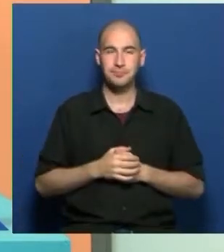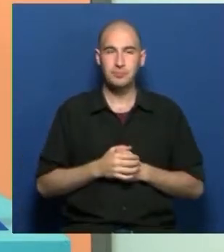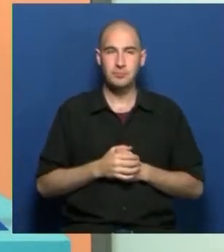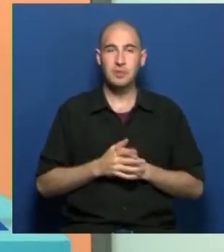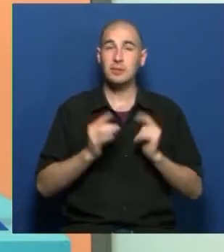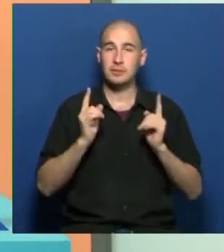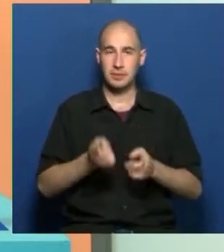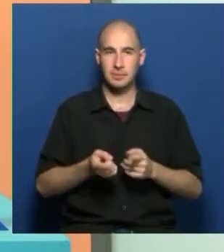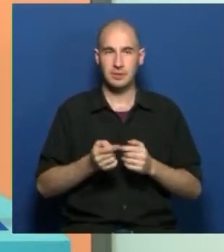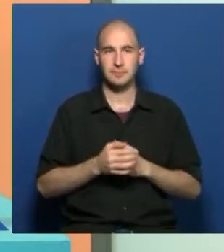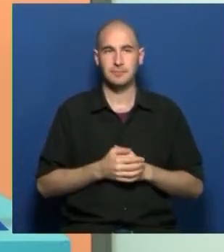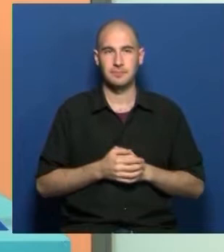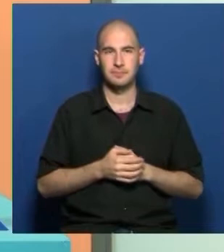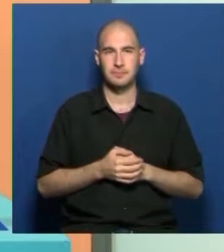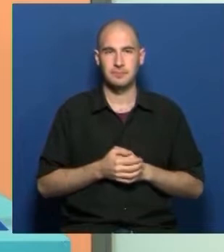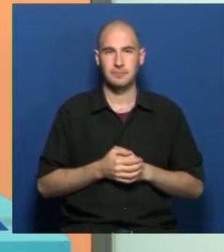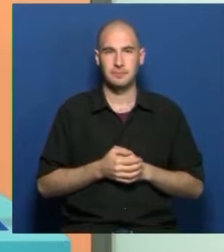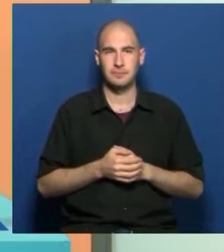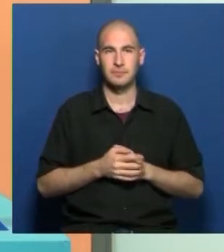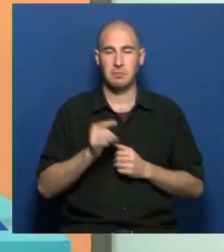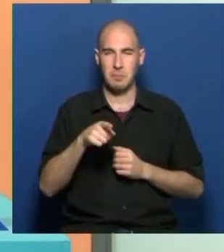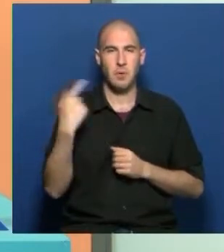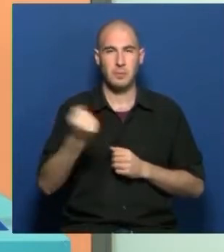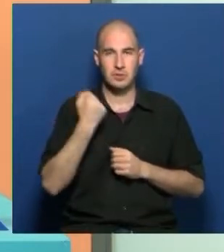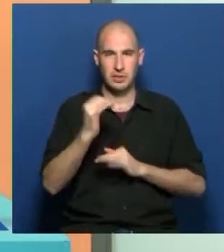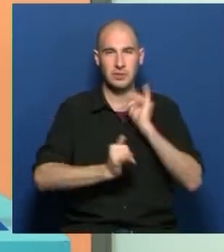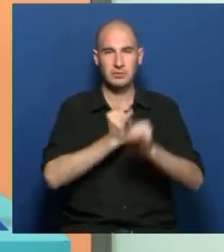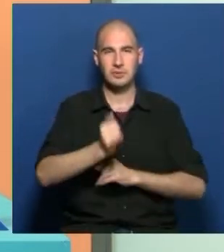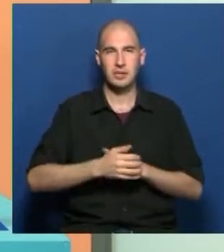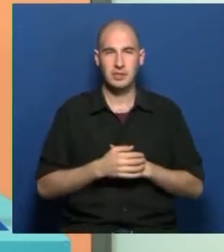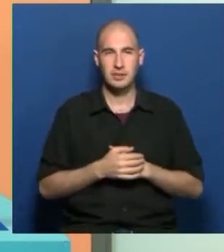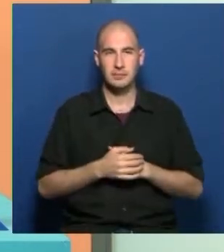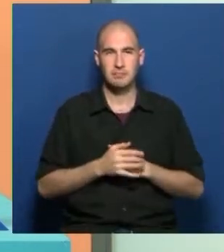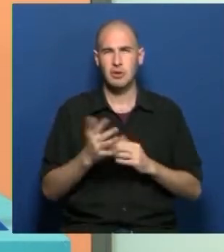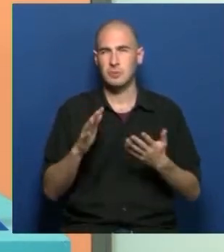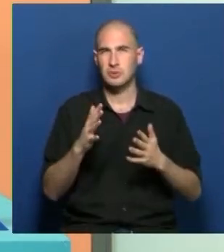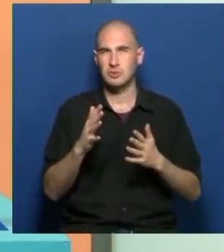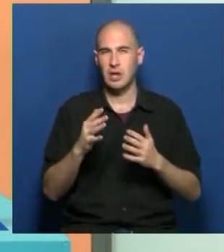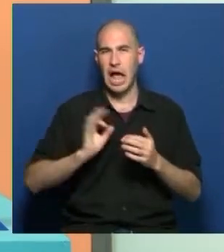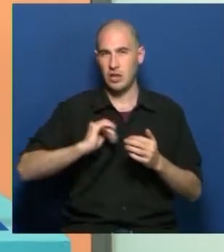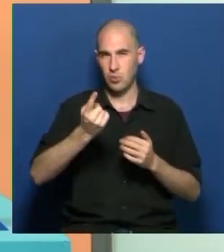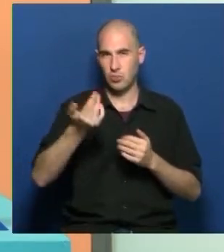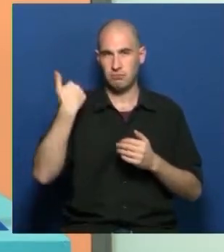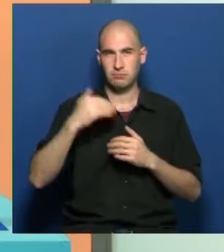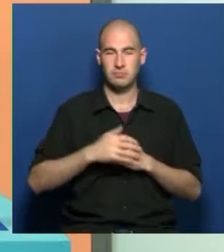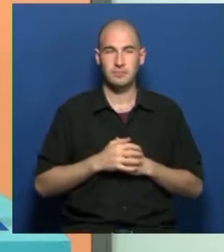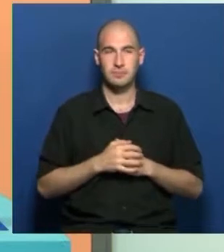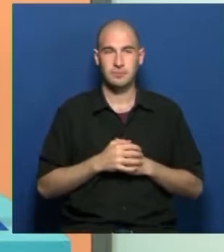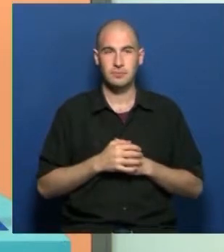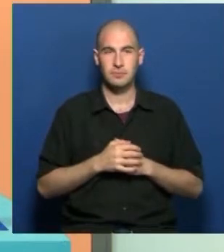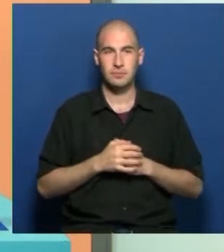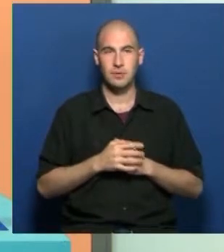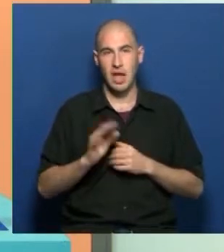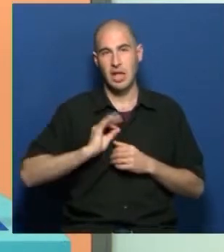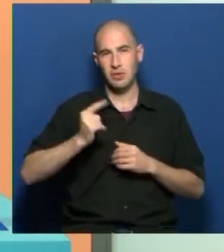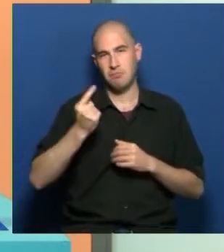esto también hay que tener también muy en cuenta de que desde hace prácticamente un año que estamos con